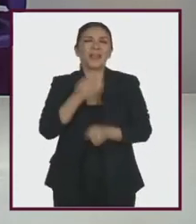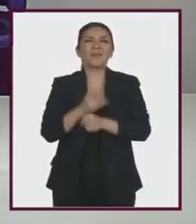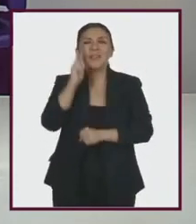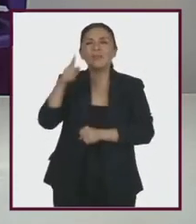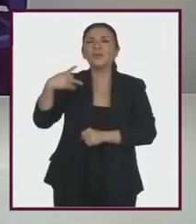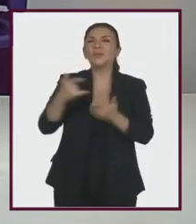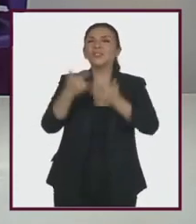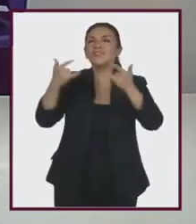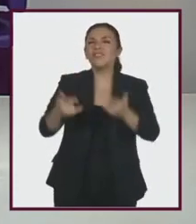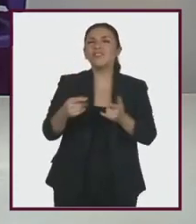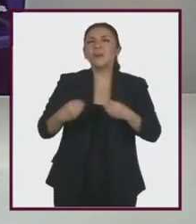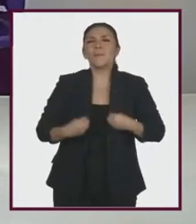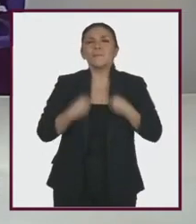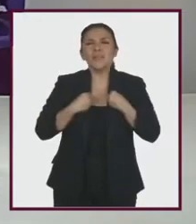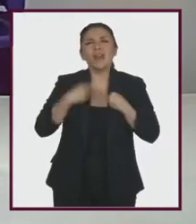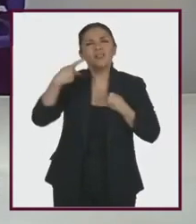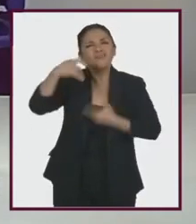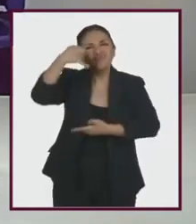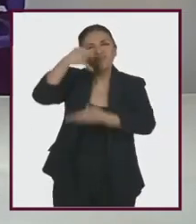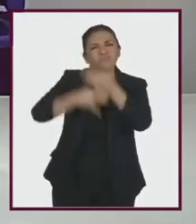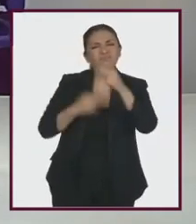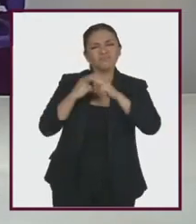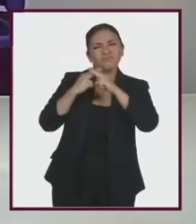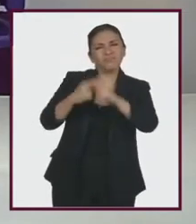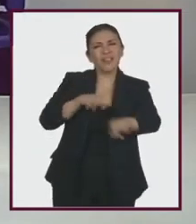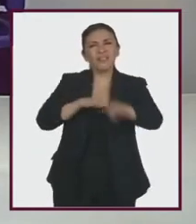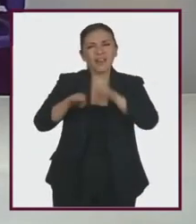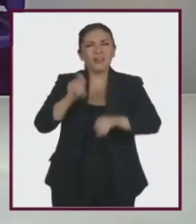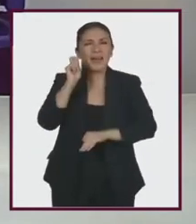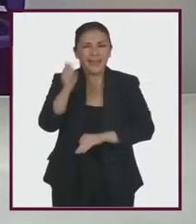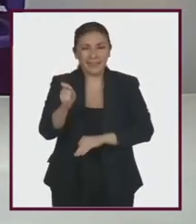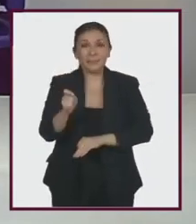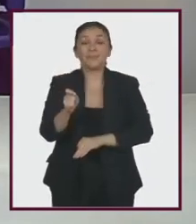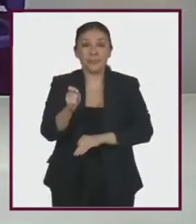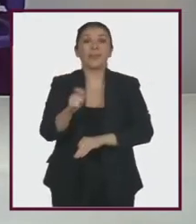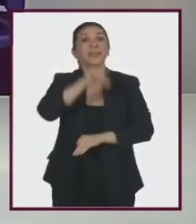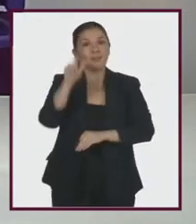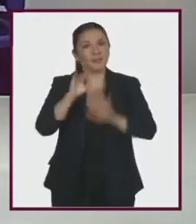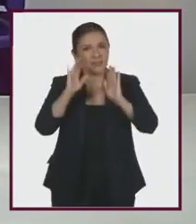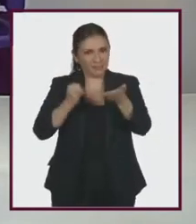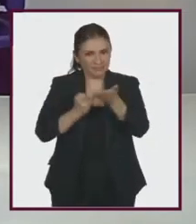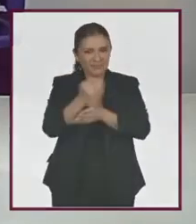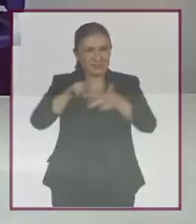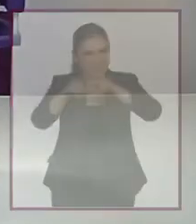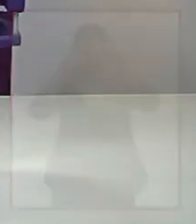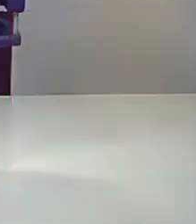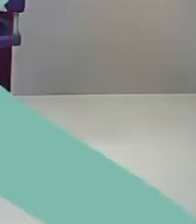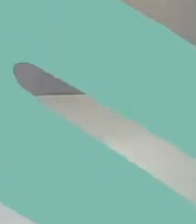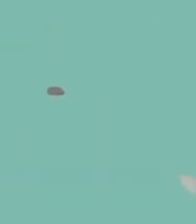semblanza, Paulina, vamos a conocer más de la trayectoria de nuestra invitada antes de entrar al tema.